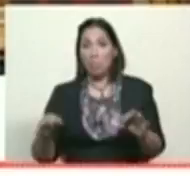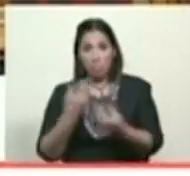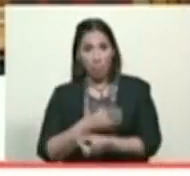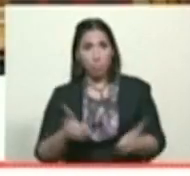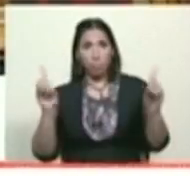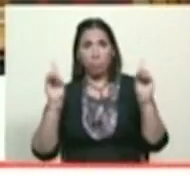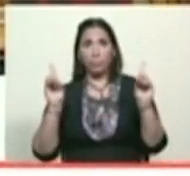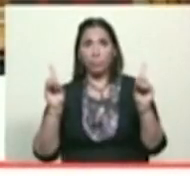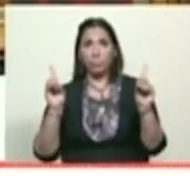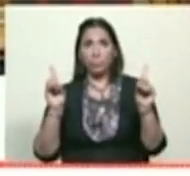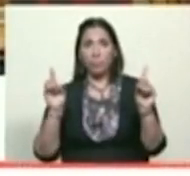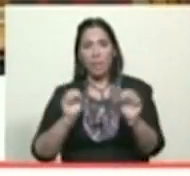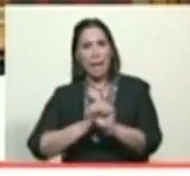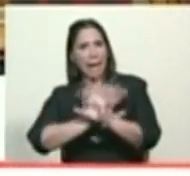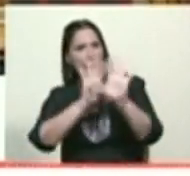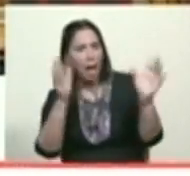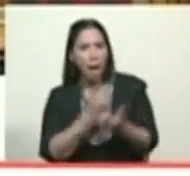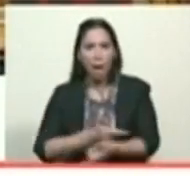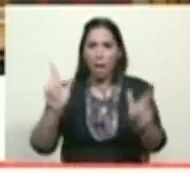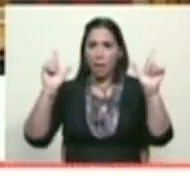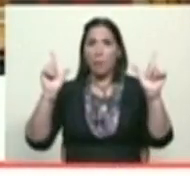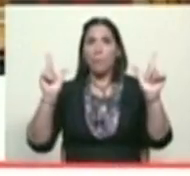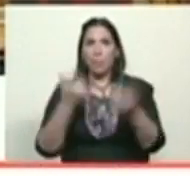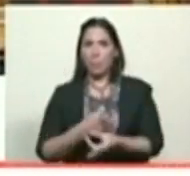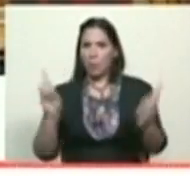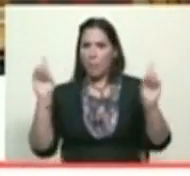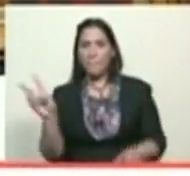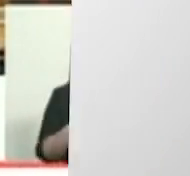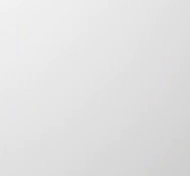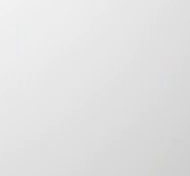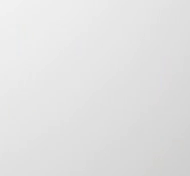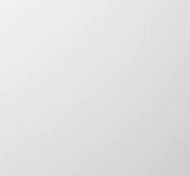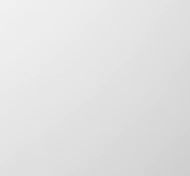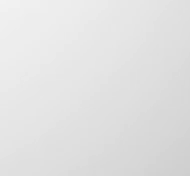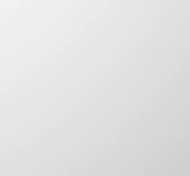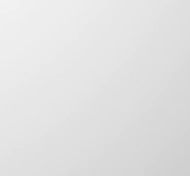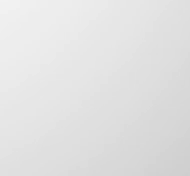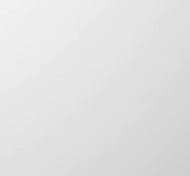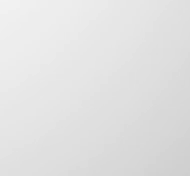demostradamente libre y democrático como Venezuela, en una guerra mundial.